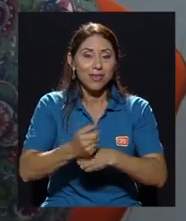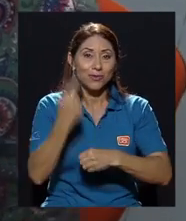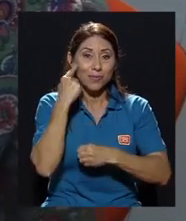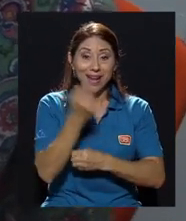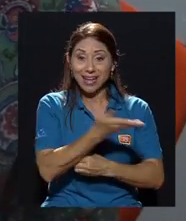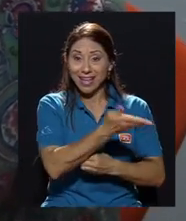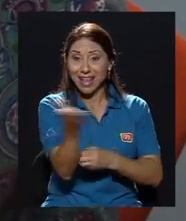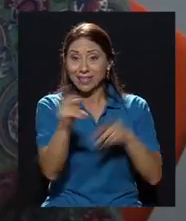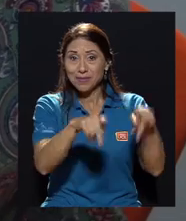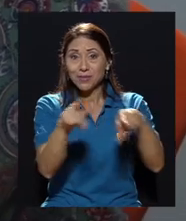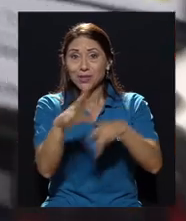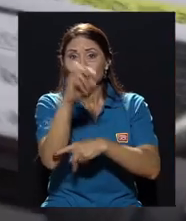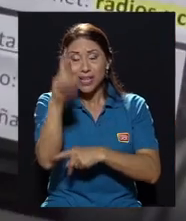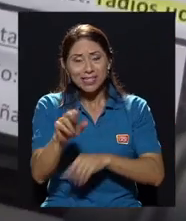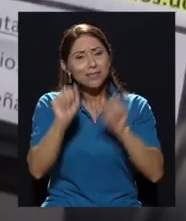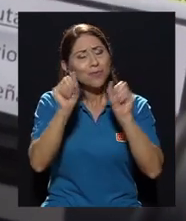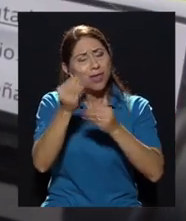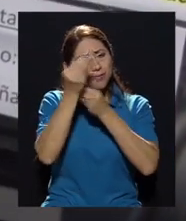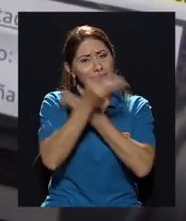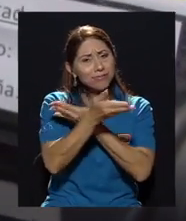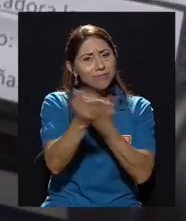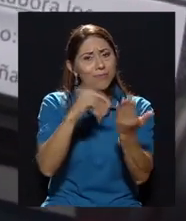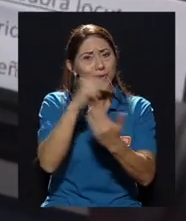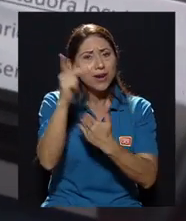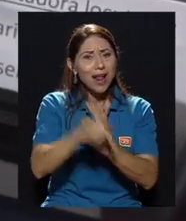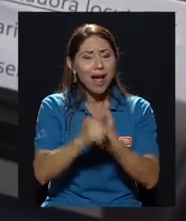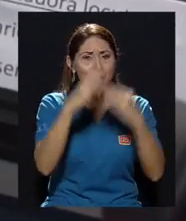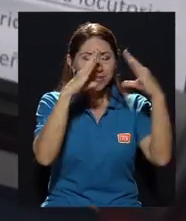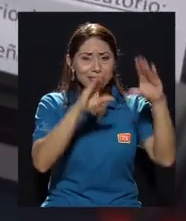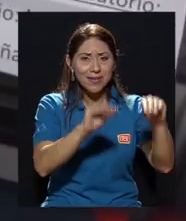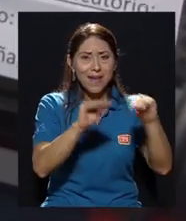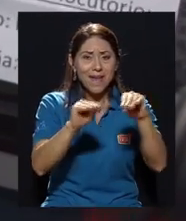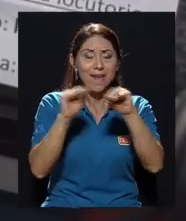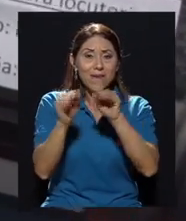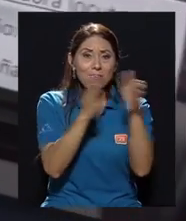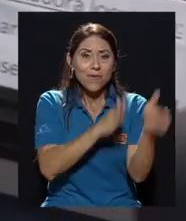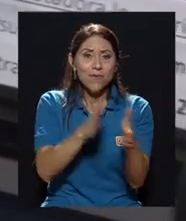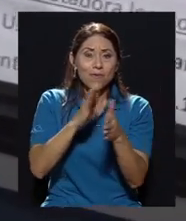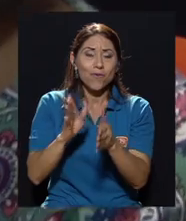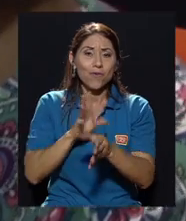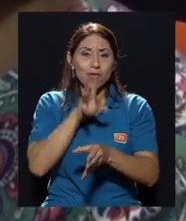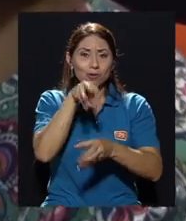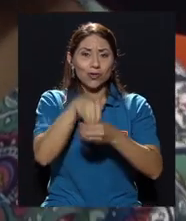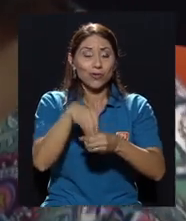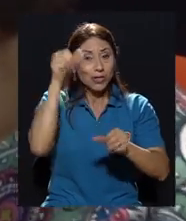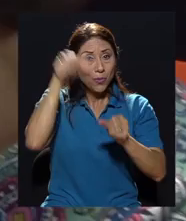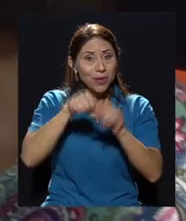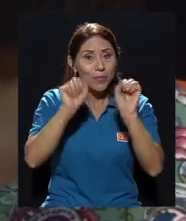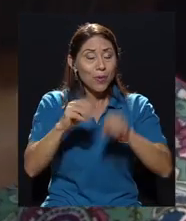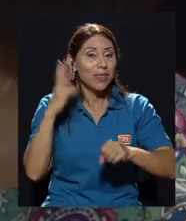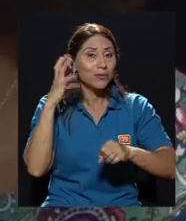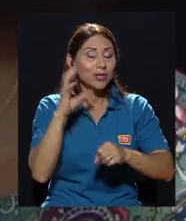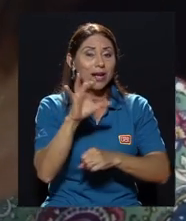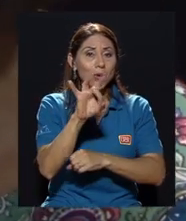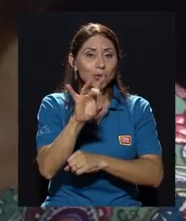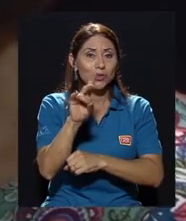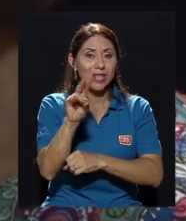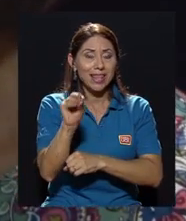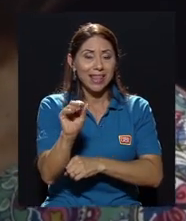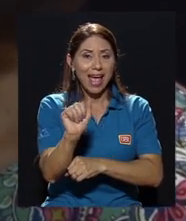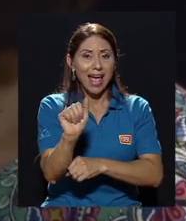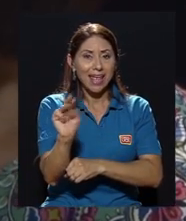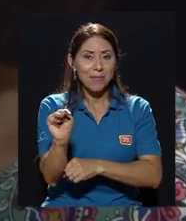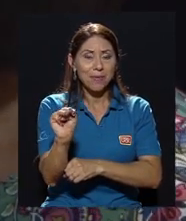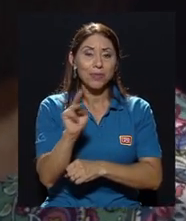años de llevar a la población costarricense programas formativos e inclusivos que los eduquen. Recuerde que usted puede sintonizar la